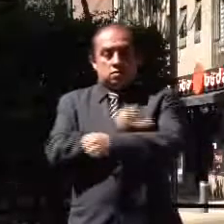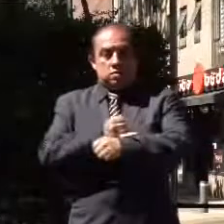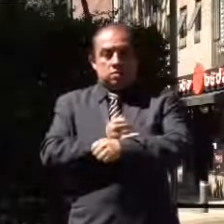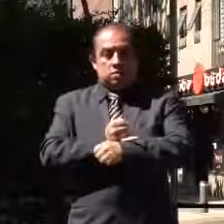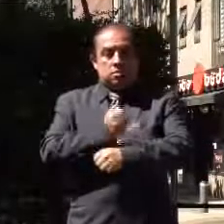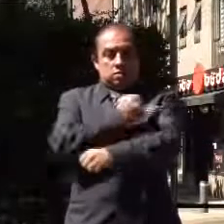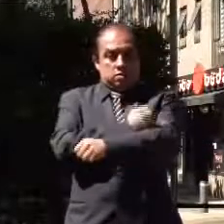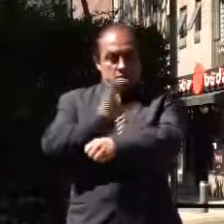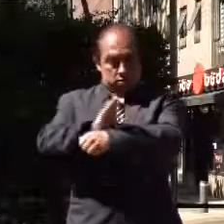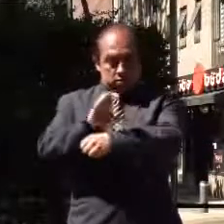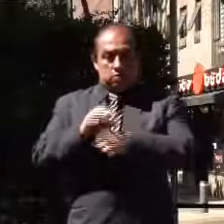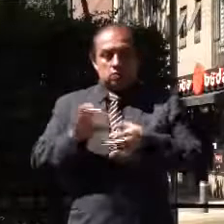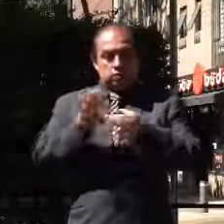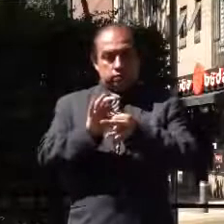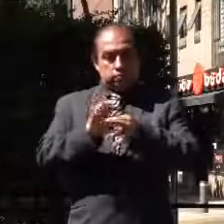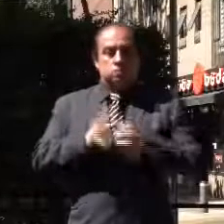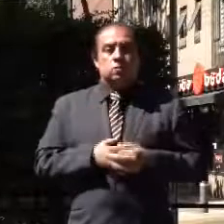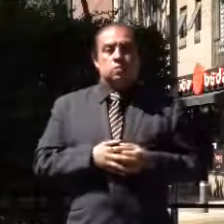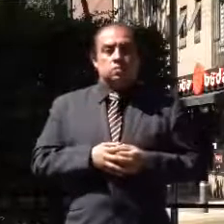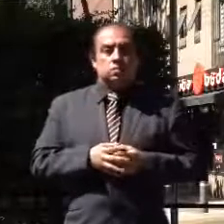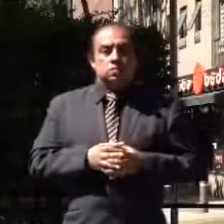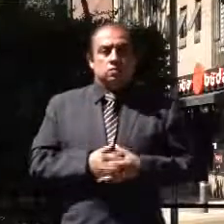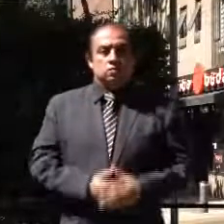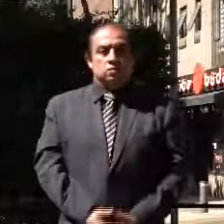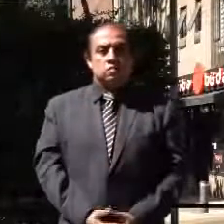e Iztacalco.